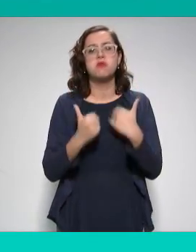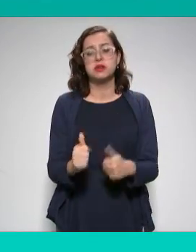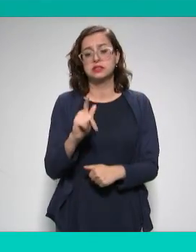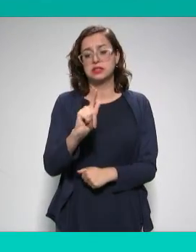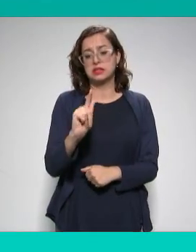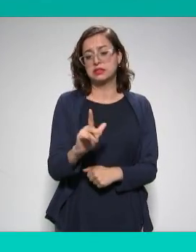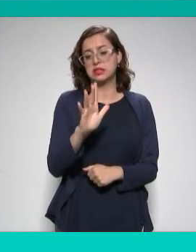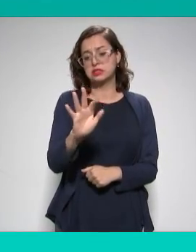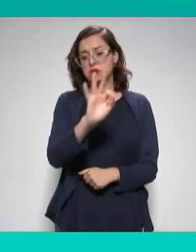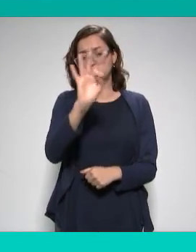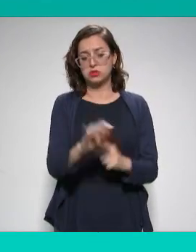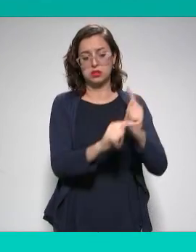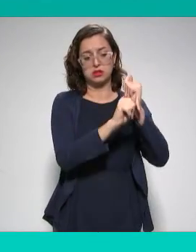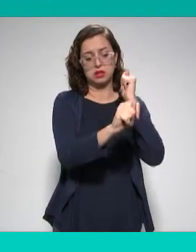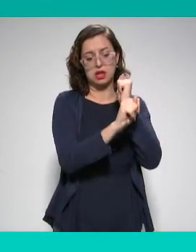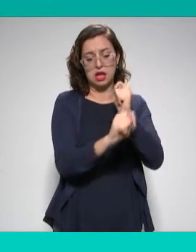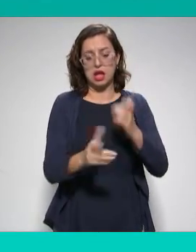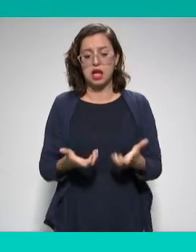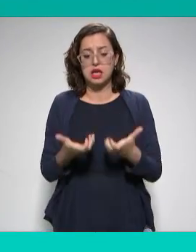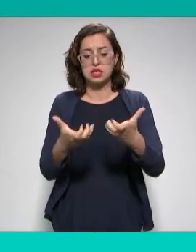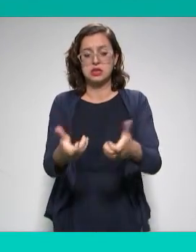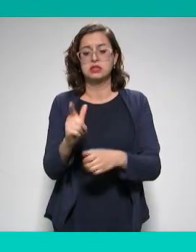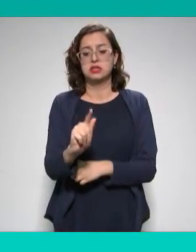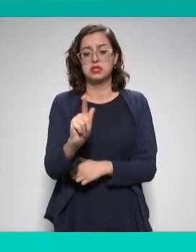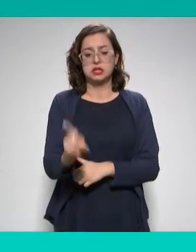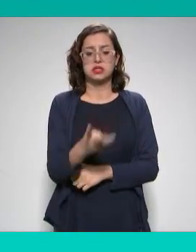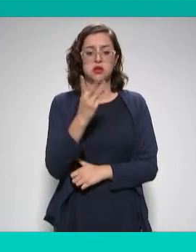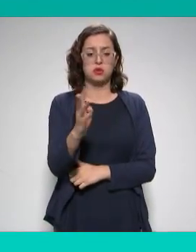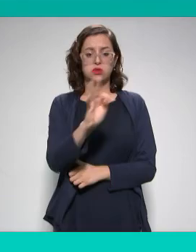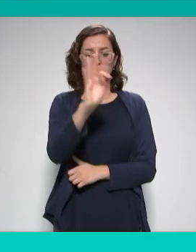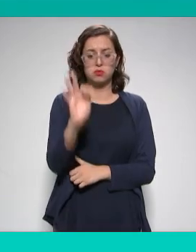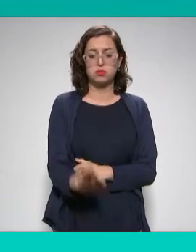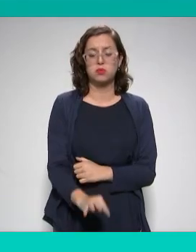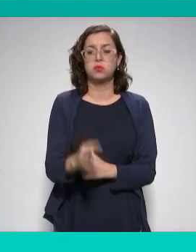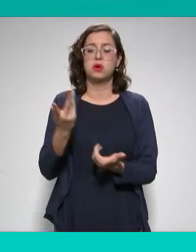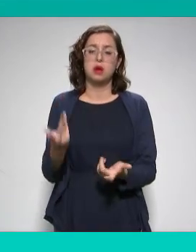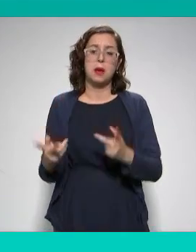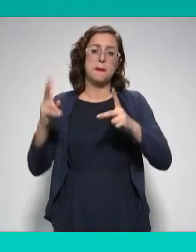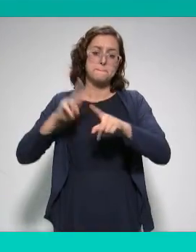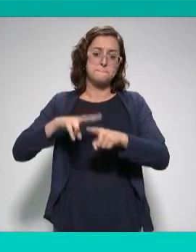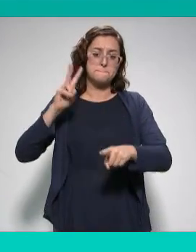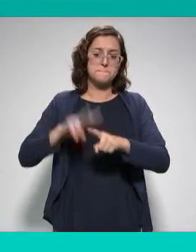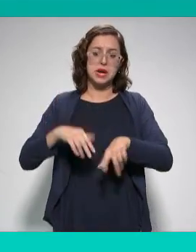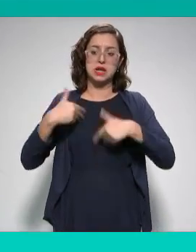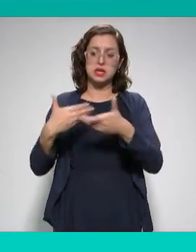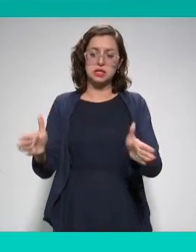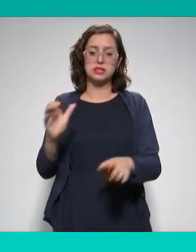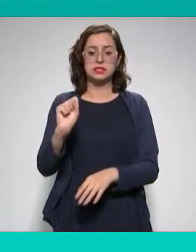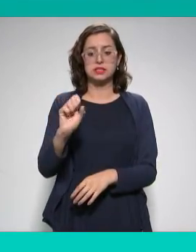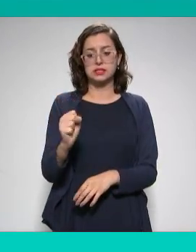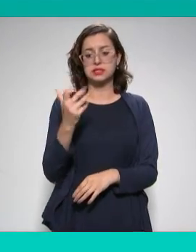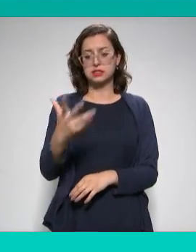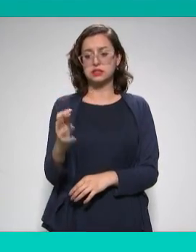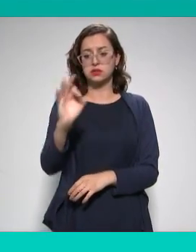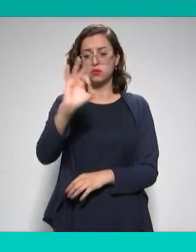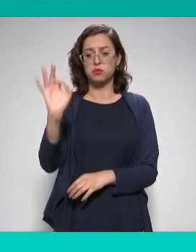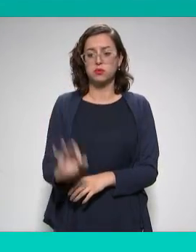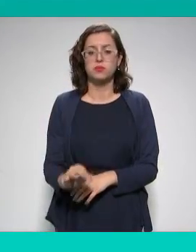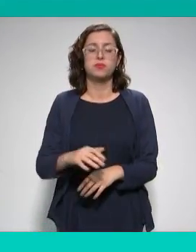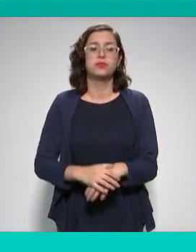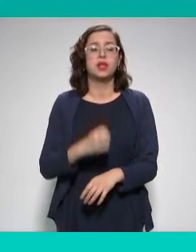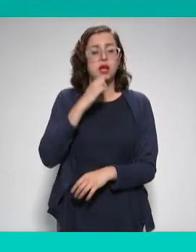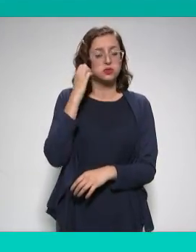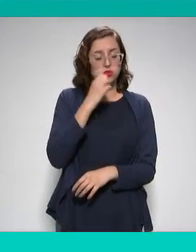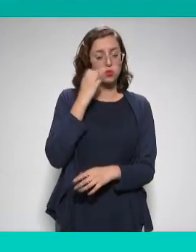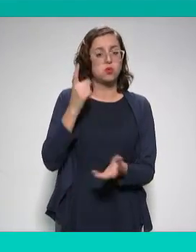ciento la calle con el 74 punto 6 por ciento los parques públicos 65 por ciento en